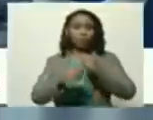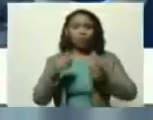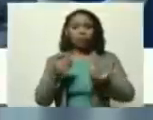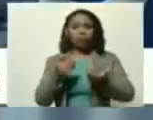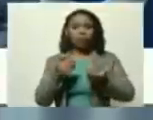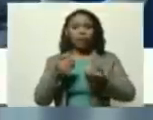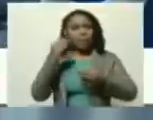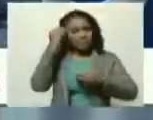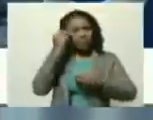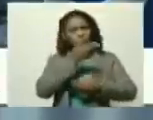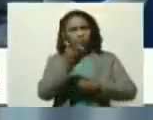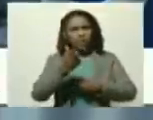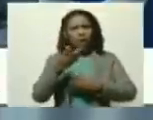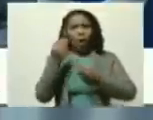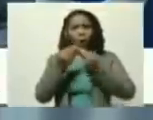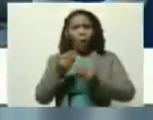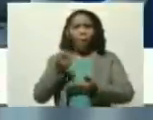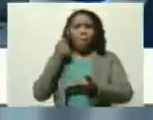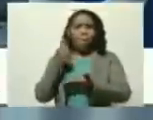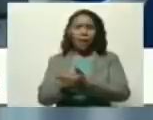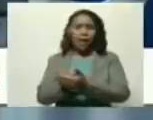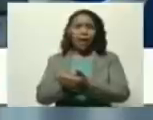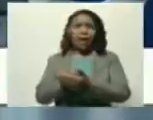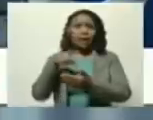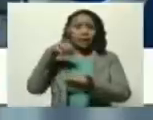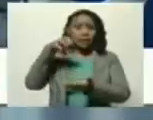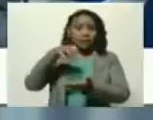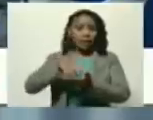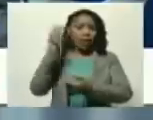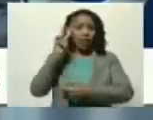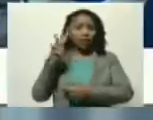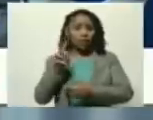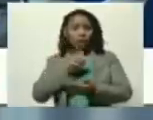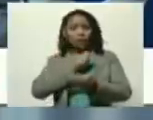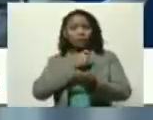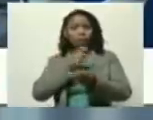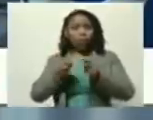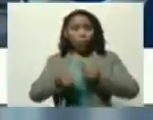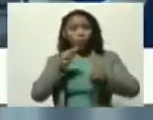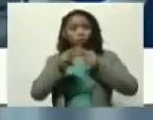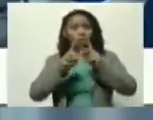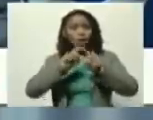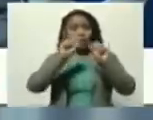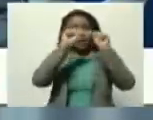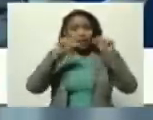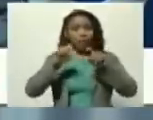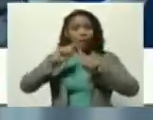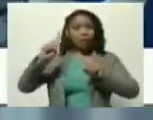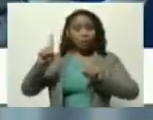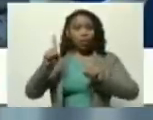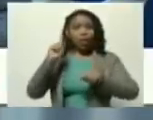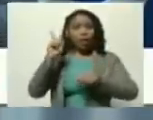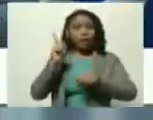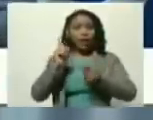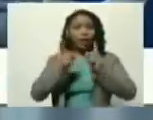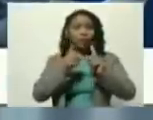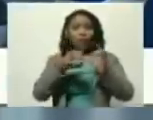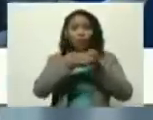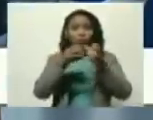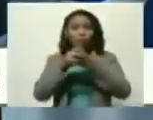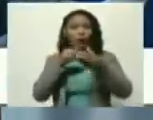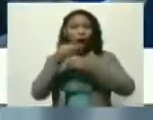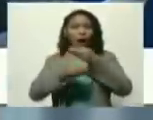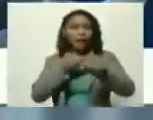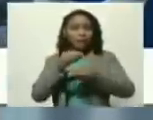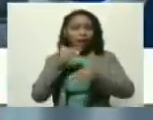Estado venezolano en la construcción de estos sistemas eléctricos para que unas bandas criminales se